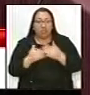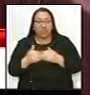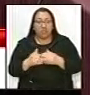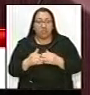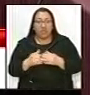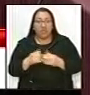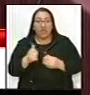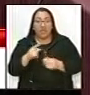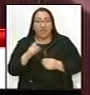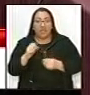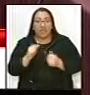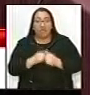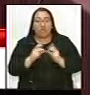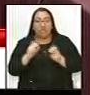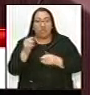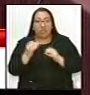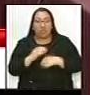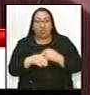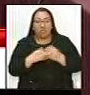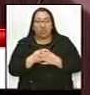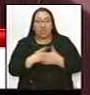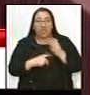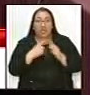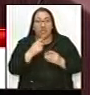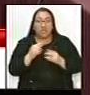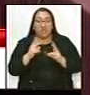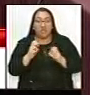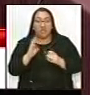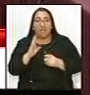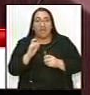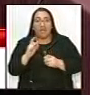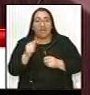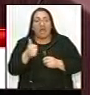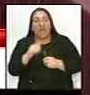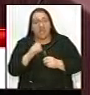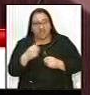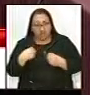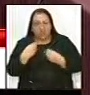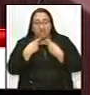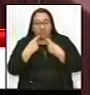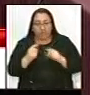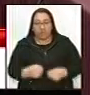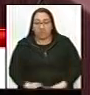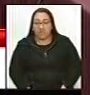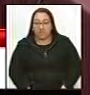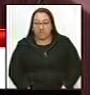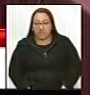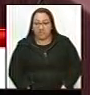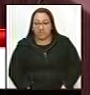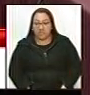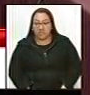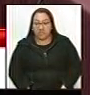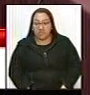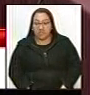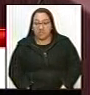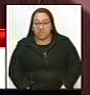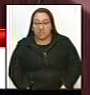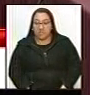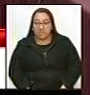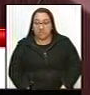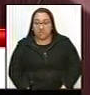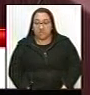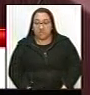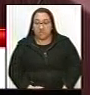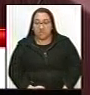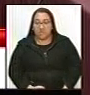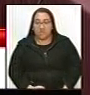régimen económico de todo lo que es el tema de banda ancha si boheme pollo a poder pronunciarme sobre el proceso de adenda le voy a permitir darle